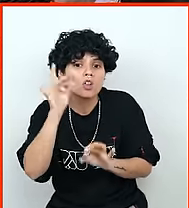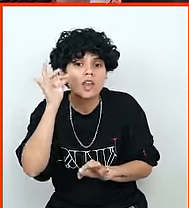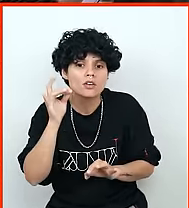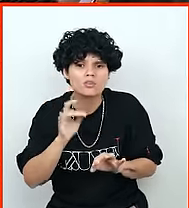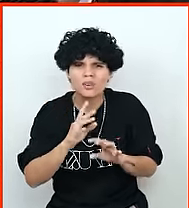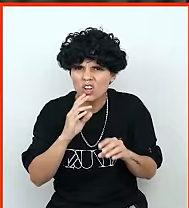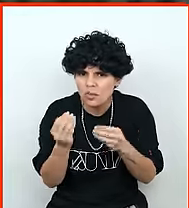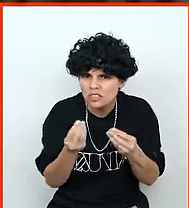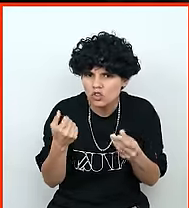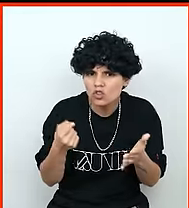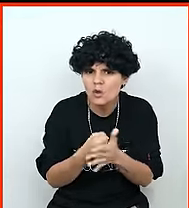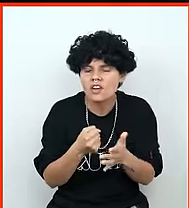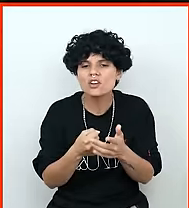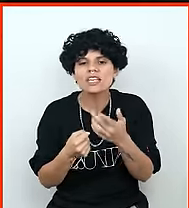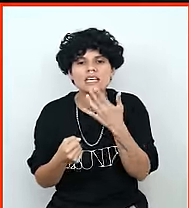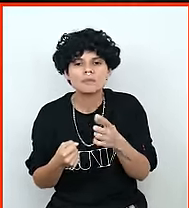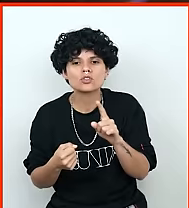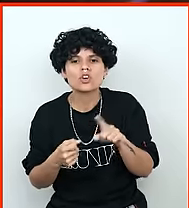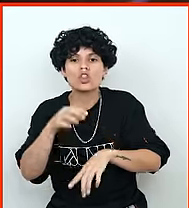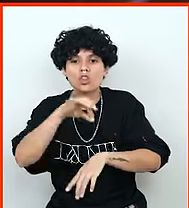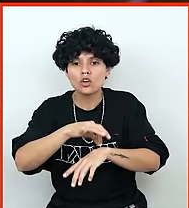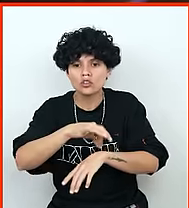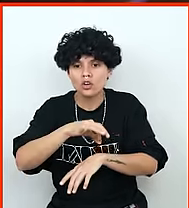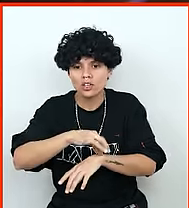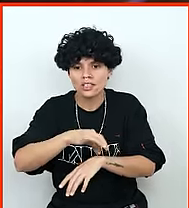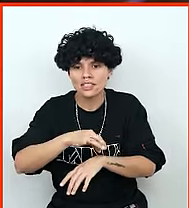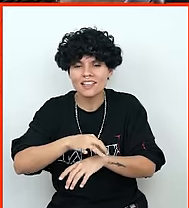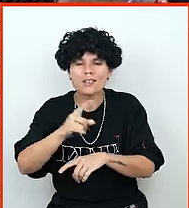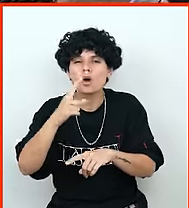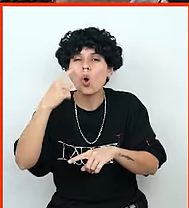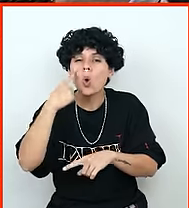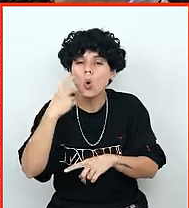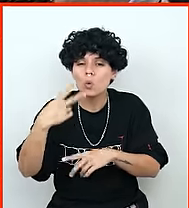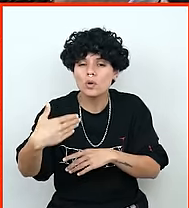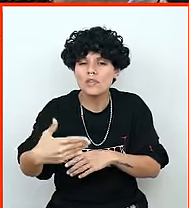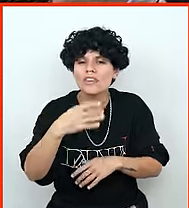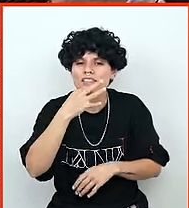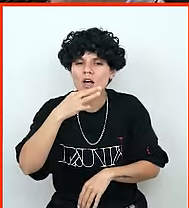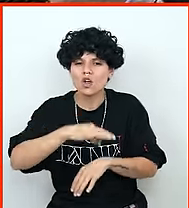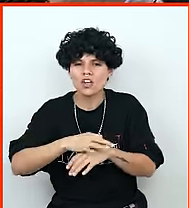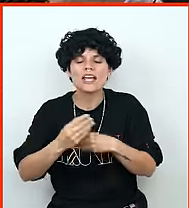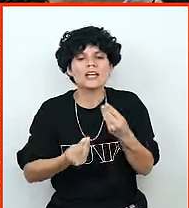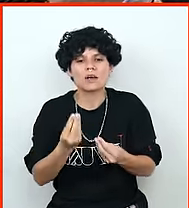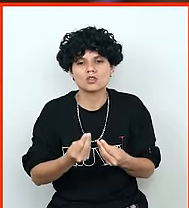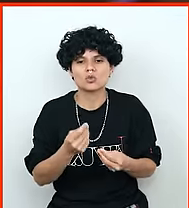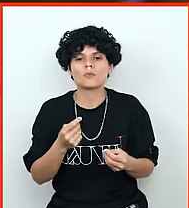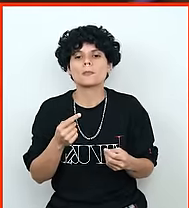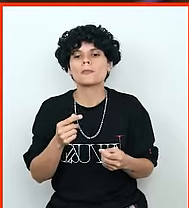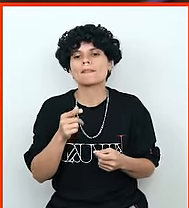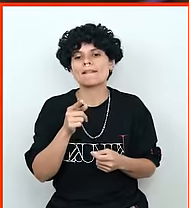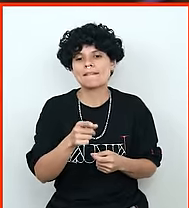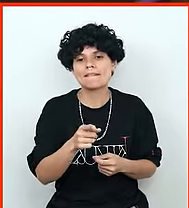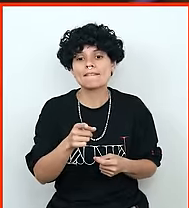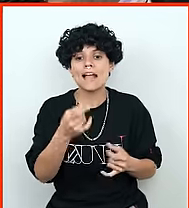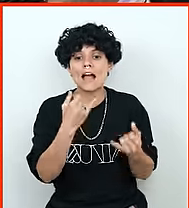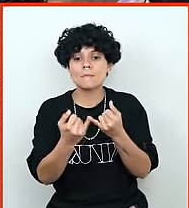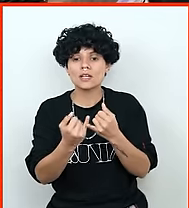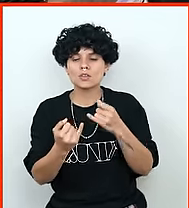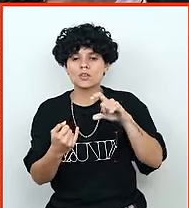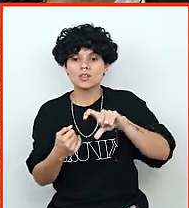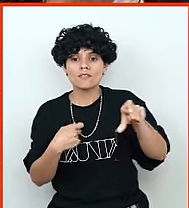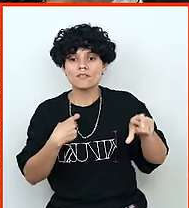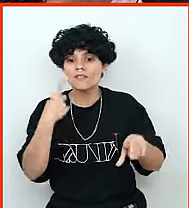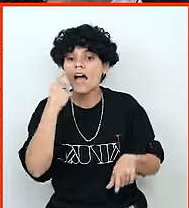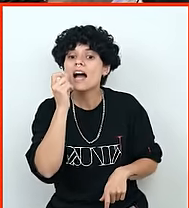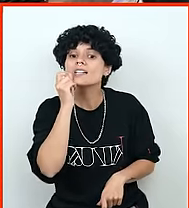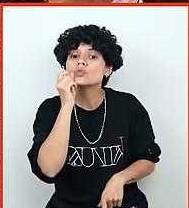pudieron descifrar. ¿Pero te atropellaron? La conclusión que llegaron los doctores, entonces después de que estuve varios días, llega la doctora general y me dice, ya Juan Pablo, esto es lo que pasó. Tú ibas con tu